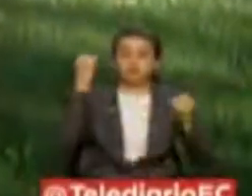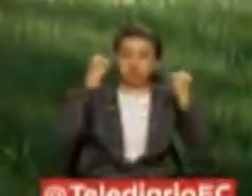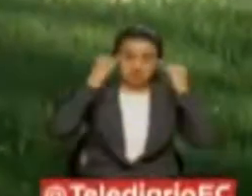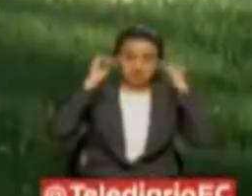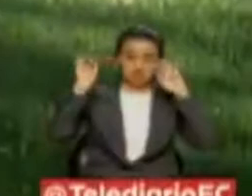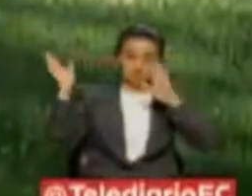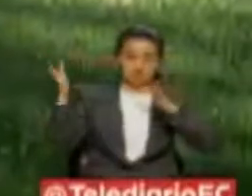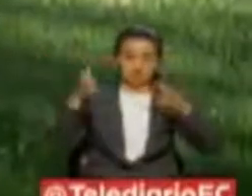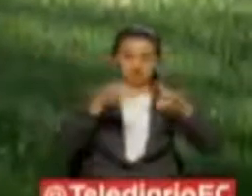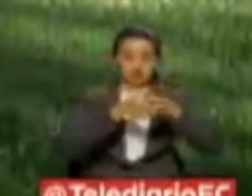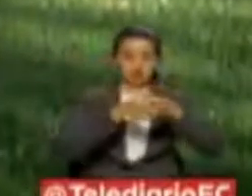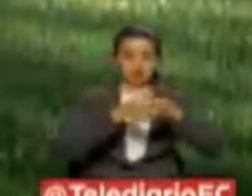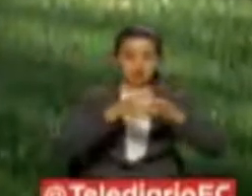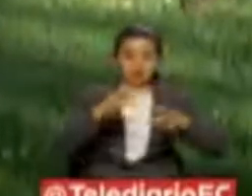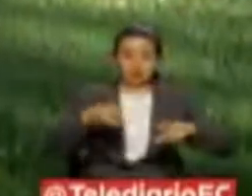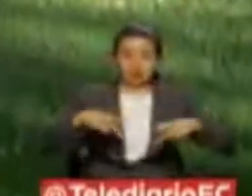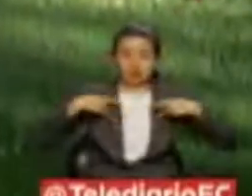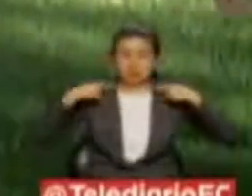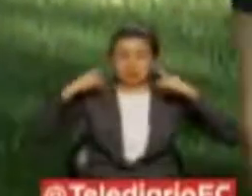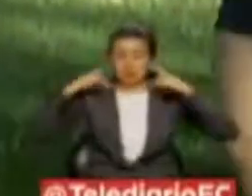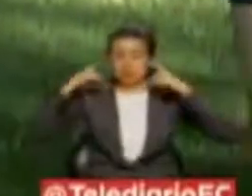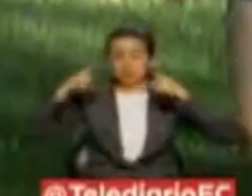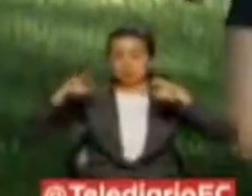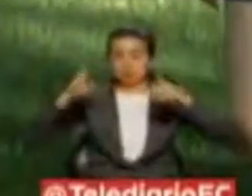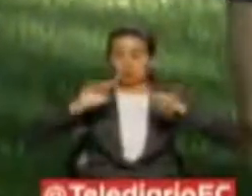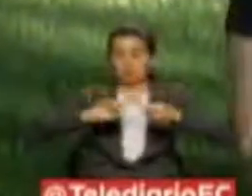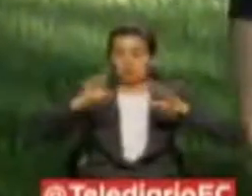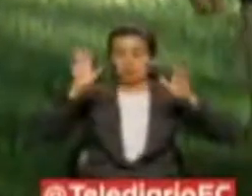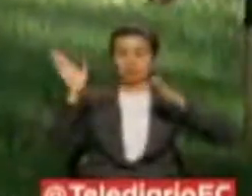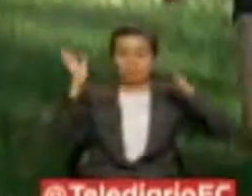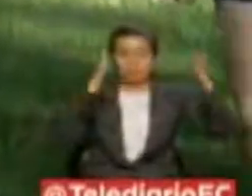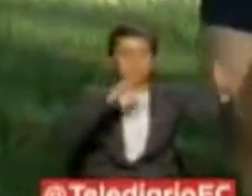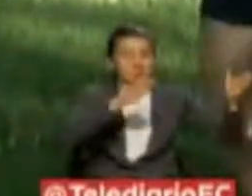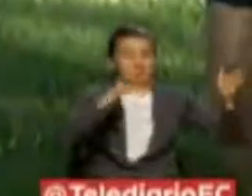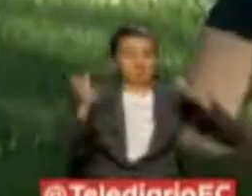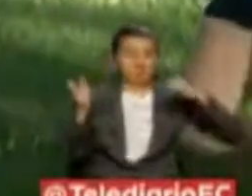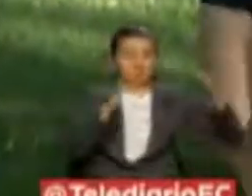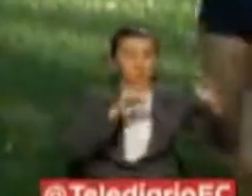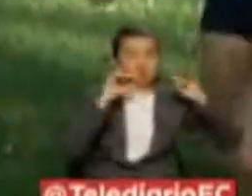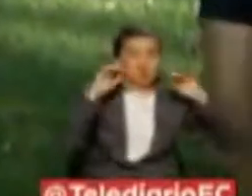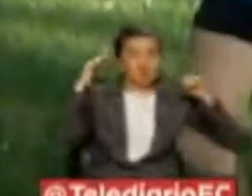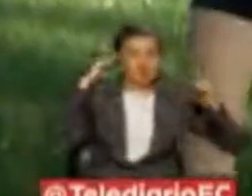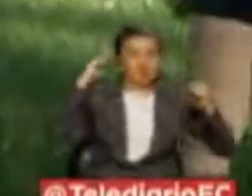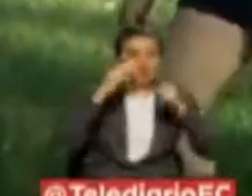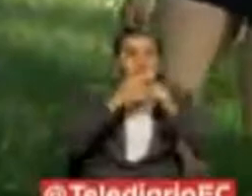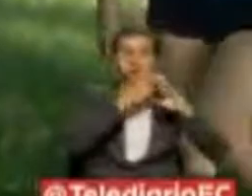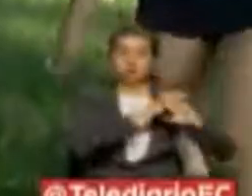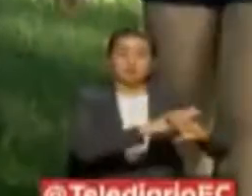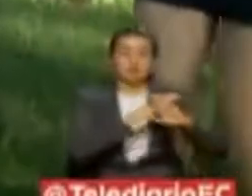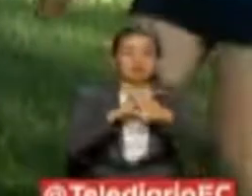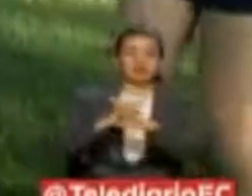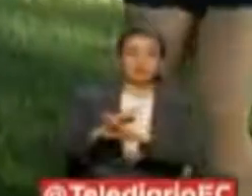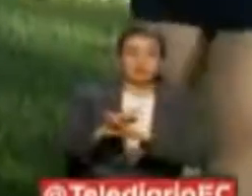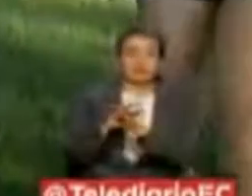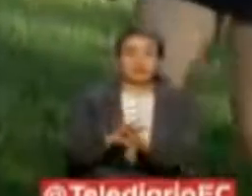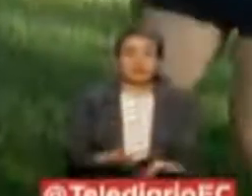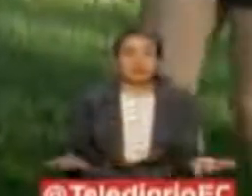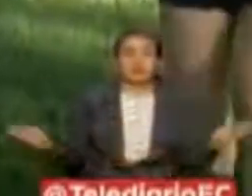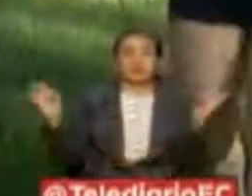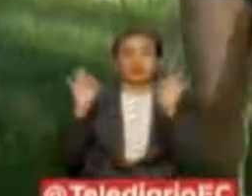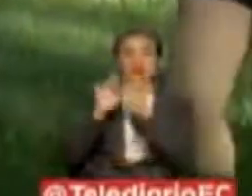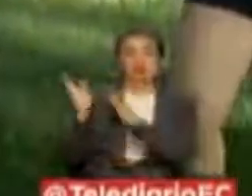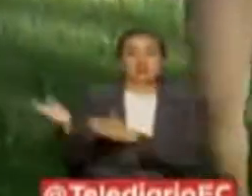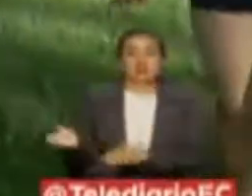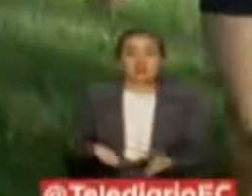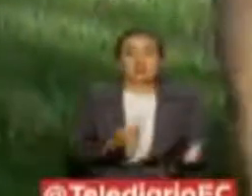deporte es vida y fundamentalmente nos aleja de muchas otras amenazas, como les decía, que fundamentalmente pueden afectar a la